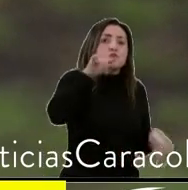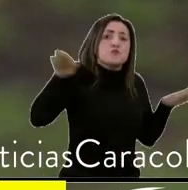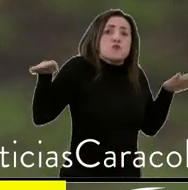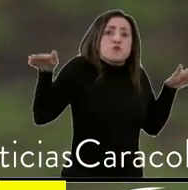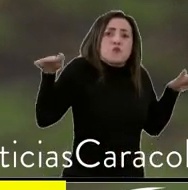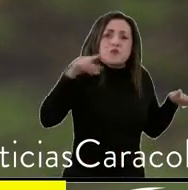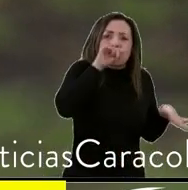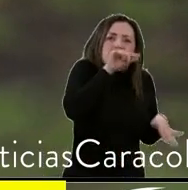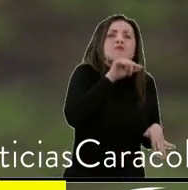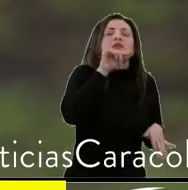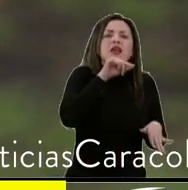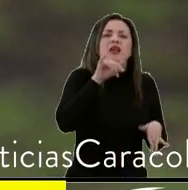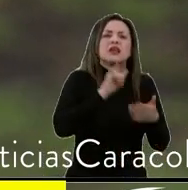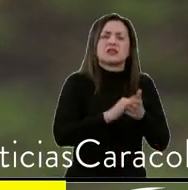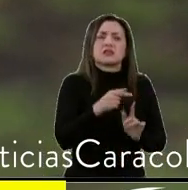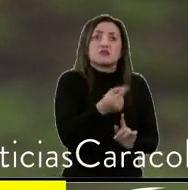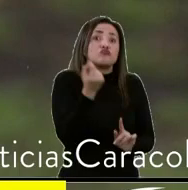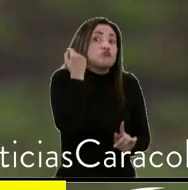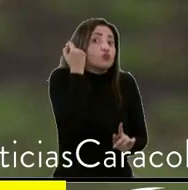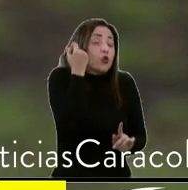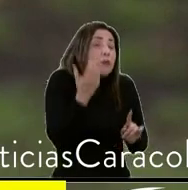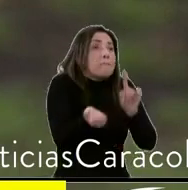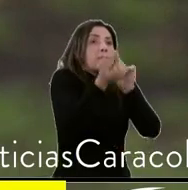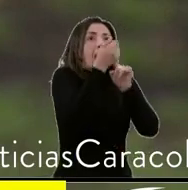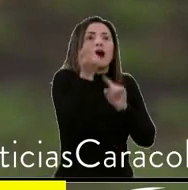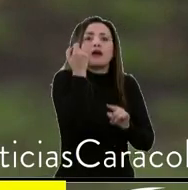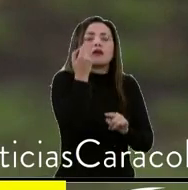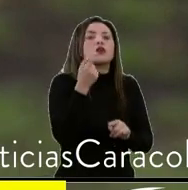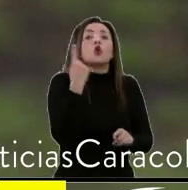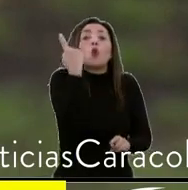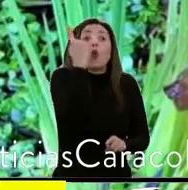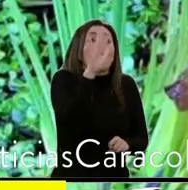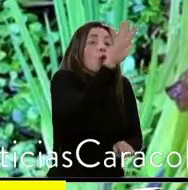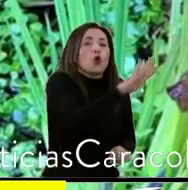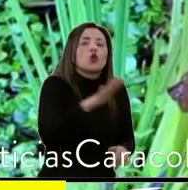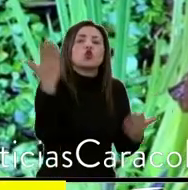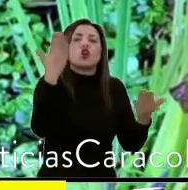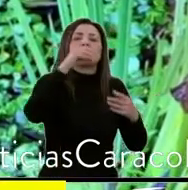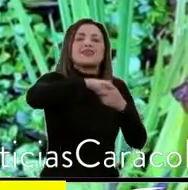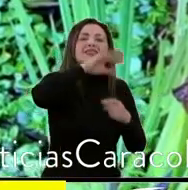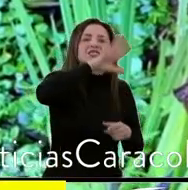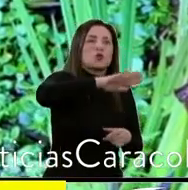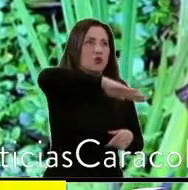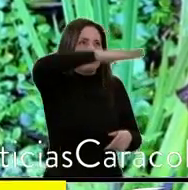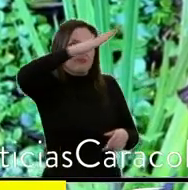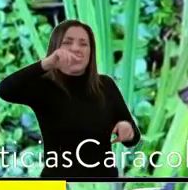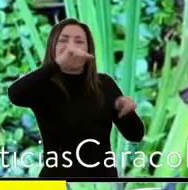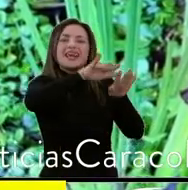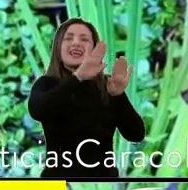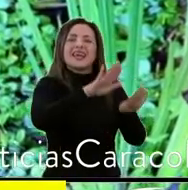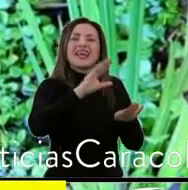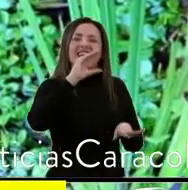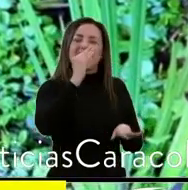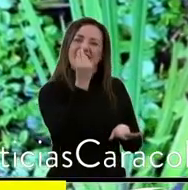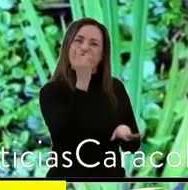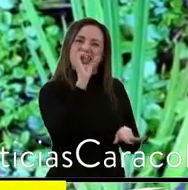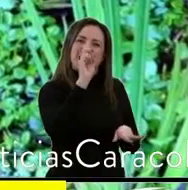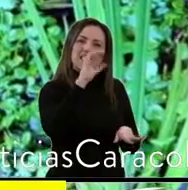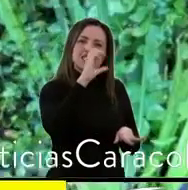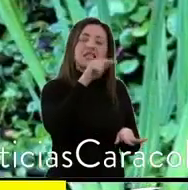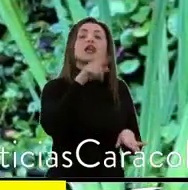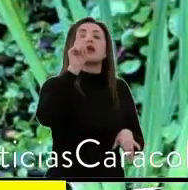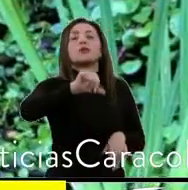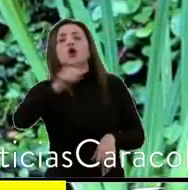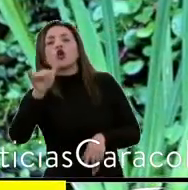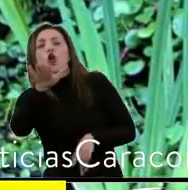de esas especies descritas hace muy poco. Se conoce de solamente un sitio, la Serranía del Pinche. Las dos especies endémicas del altiplano cundiboyacense también